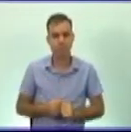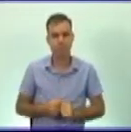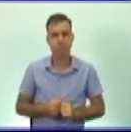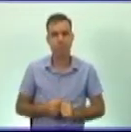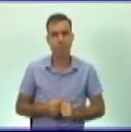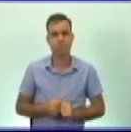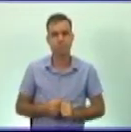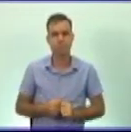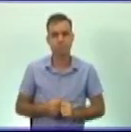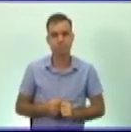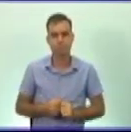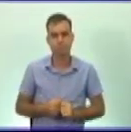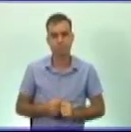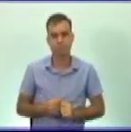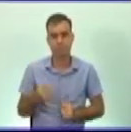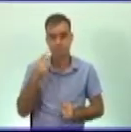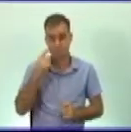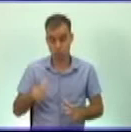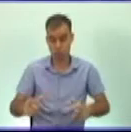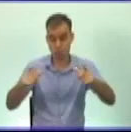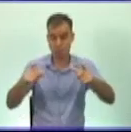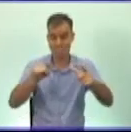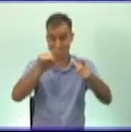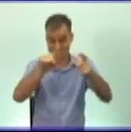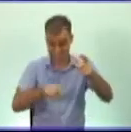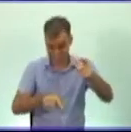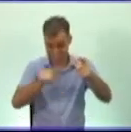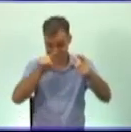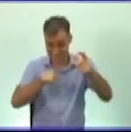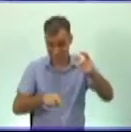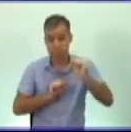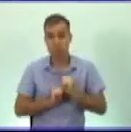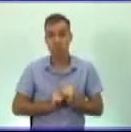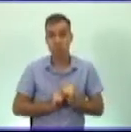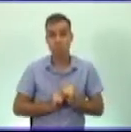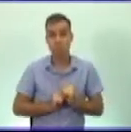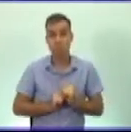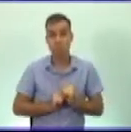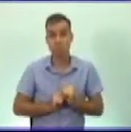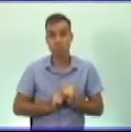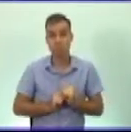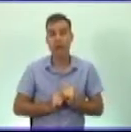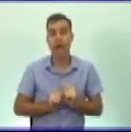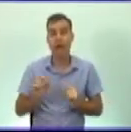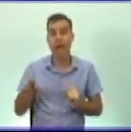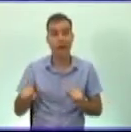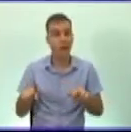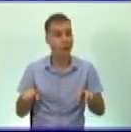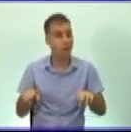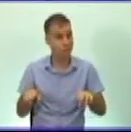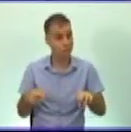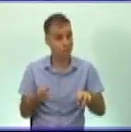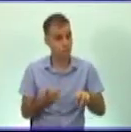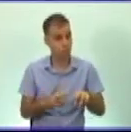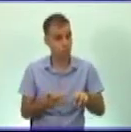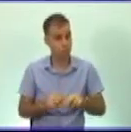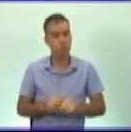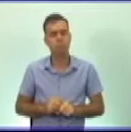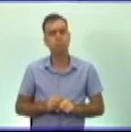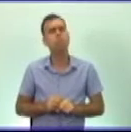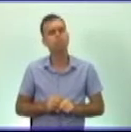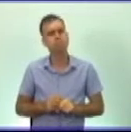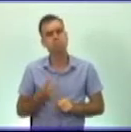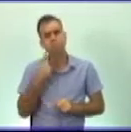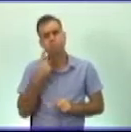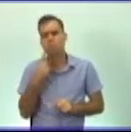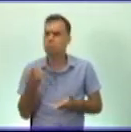El centro, y ahí tenemos, por supuesto, se definen 2 radios. Vamos a ver qué utilidad